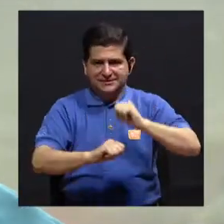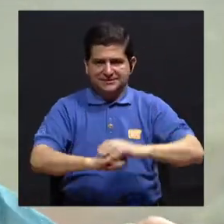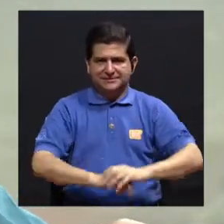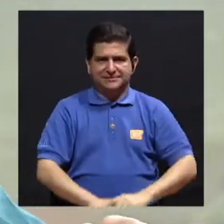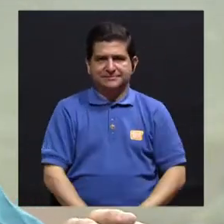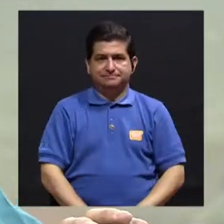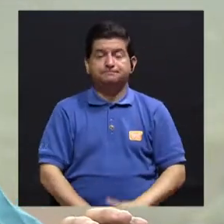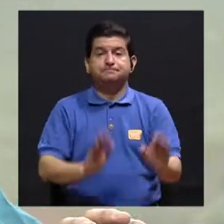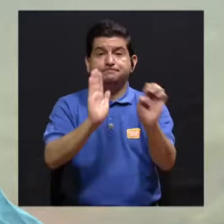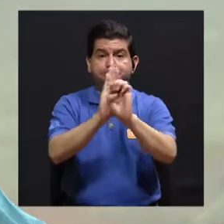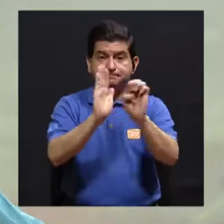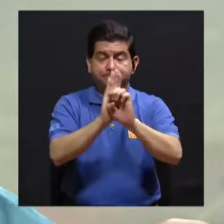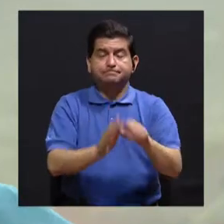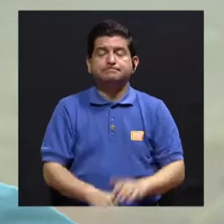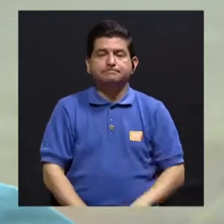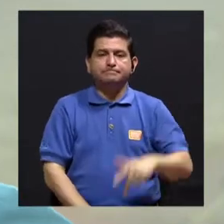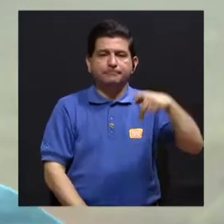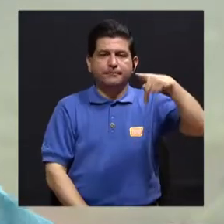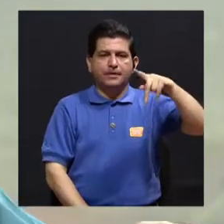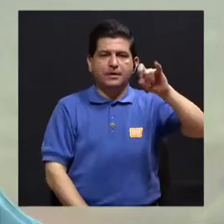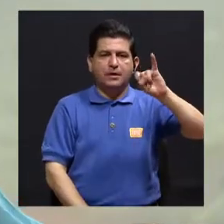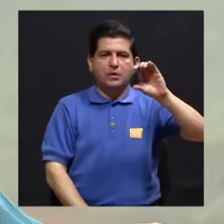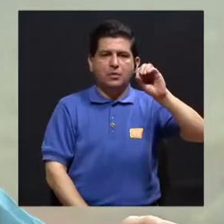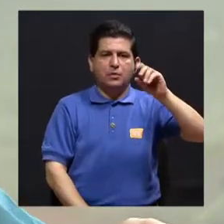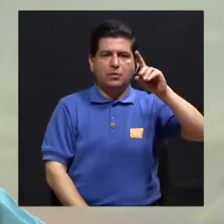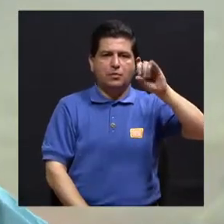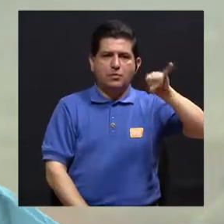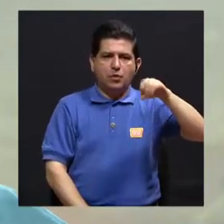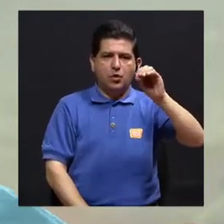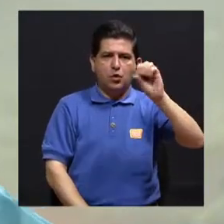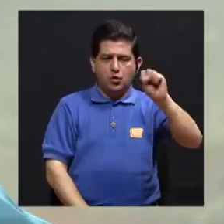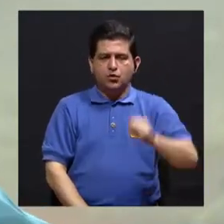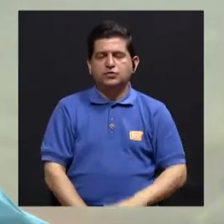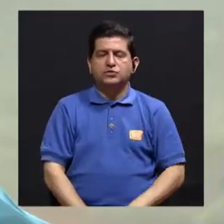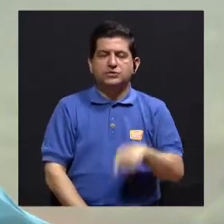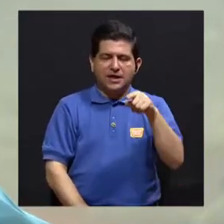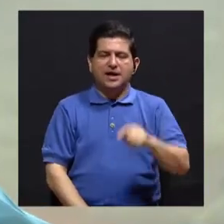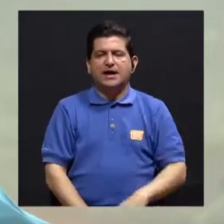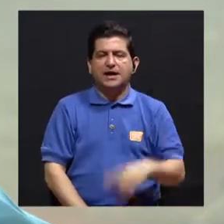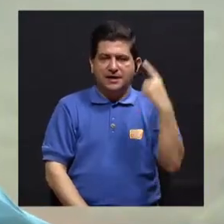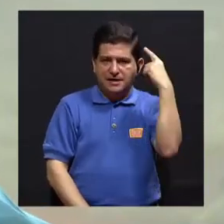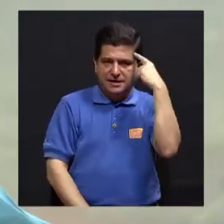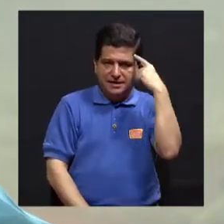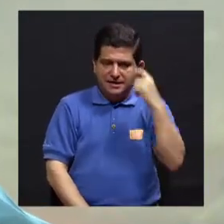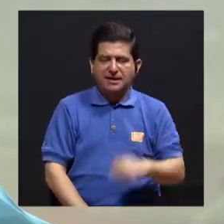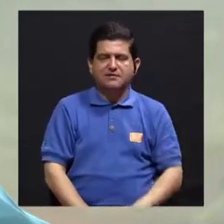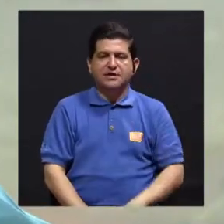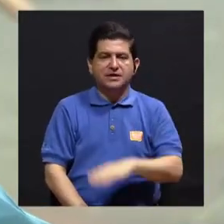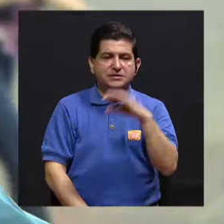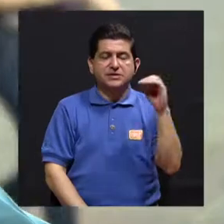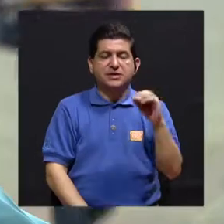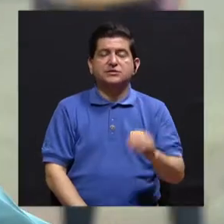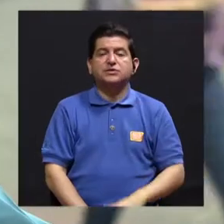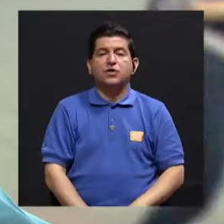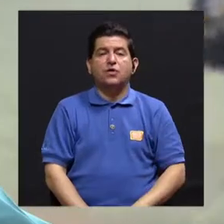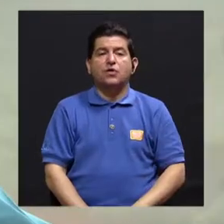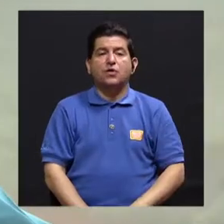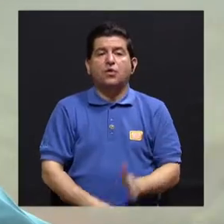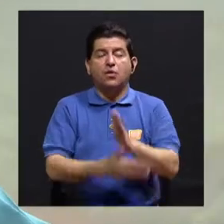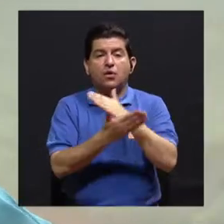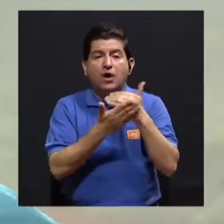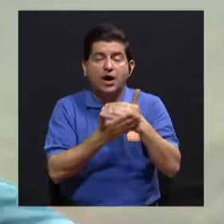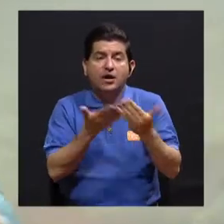¿Okay? Por ejemplo, con los piojos, el contacto directo cabeza con cabeza o cabeza con algún tipo